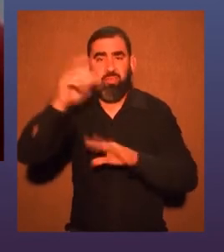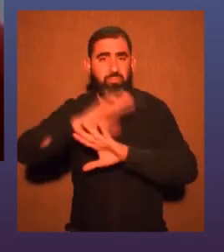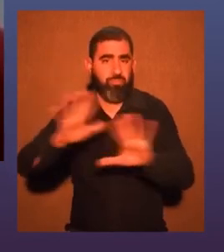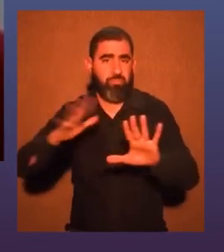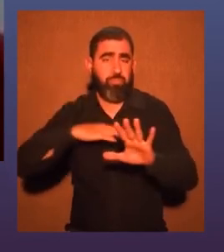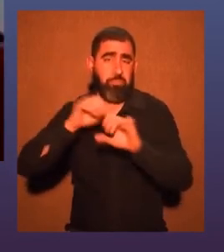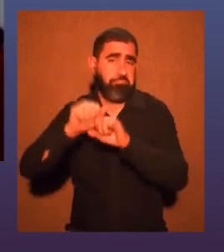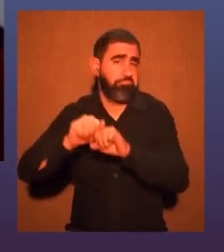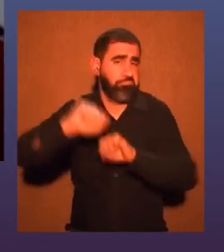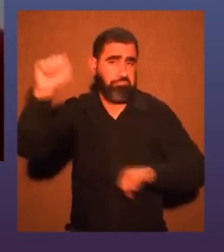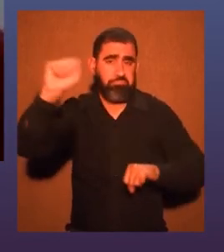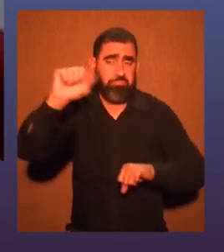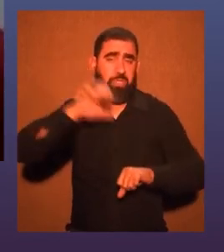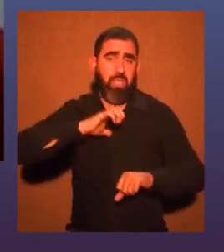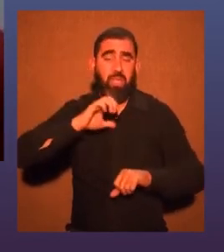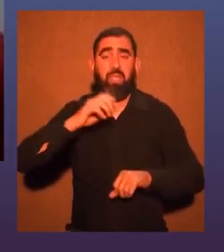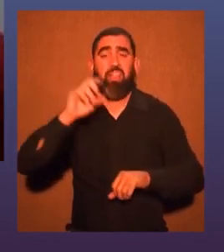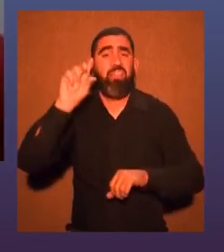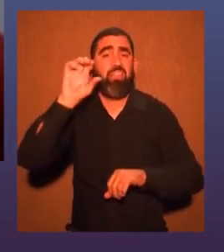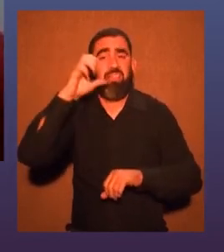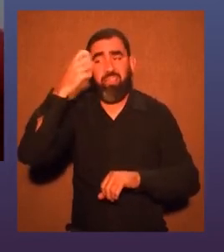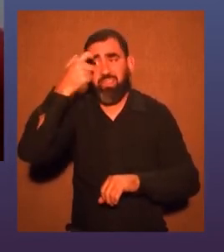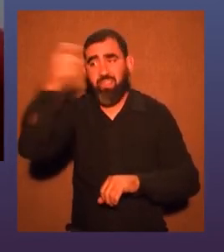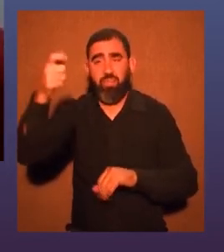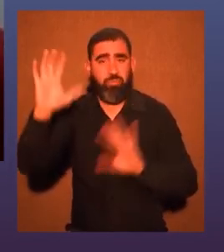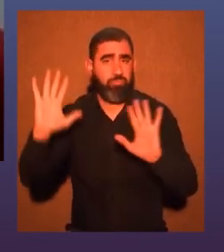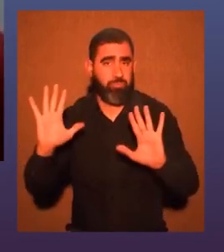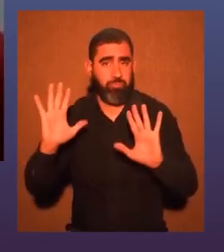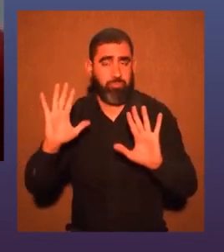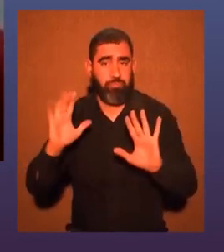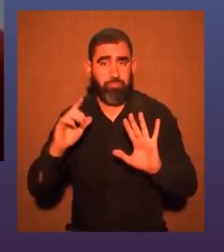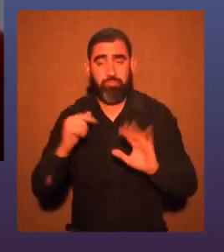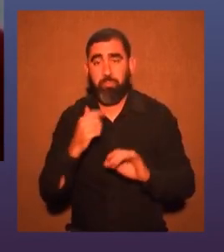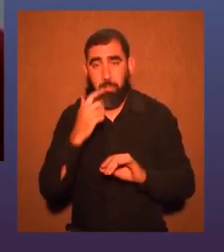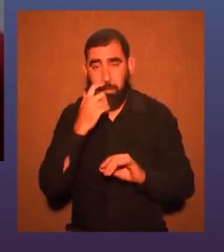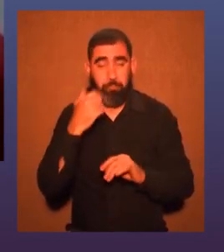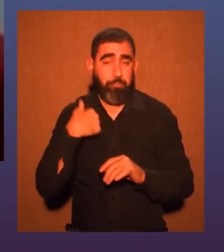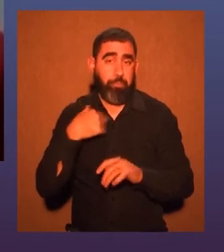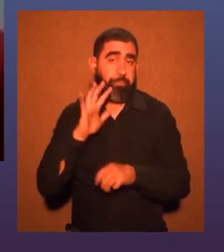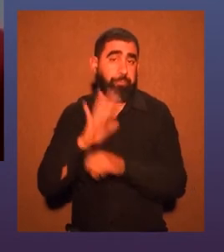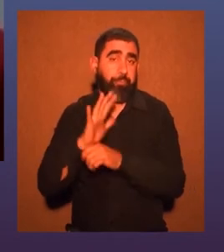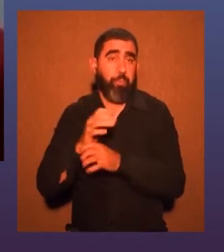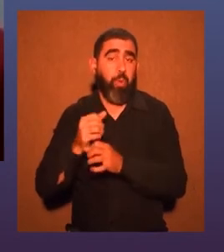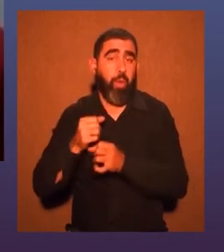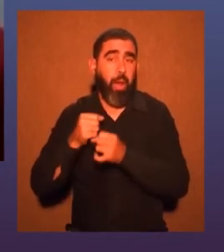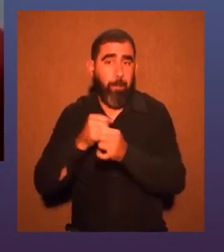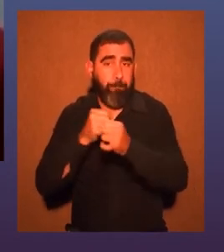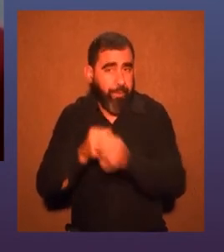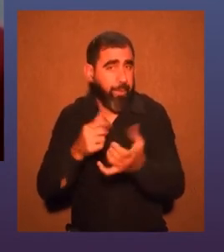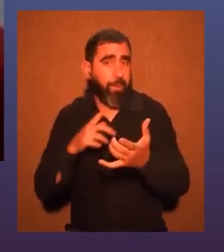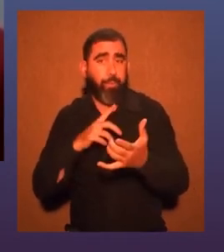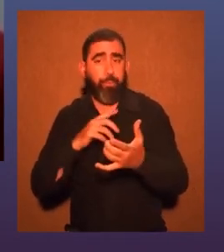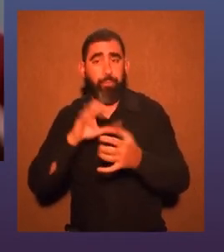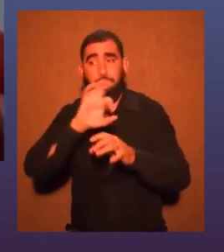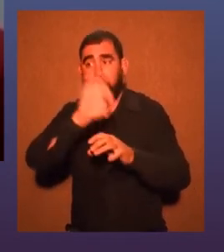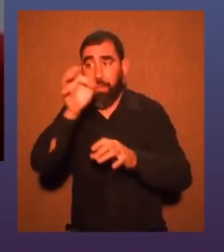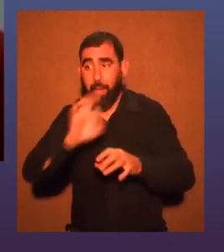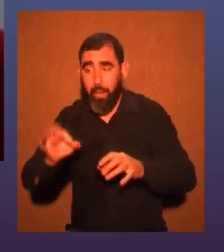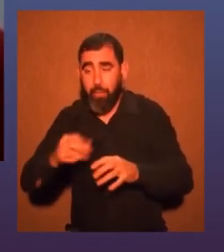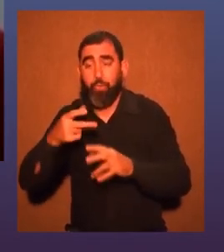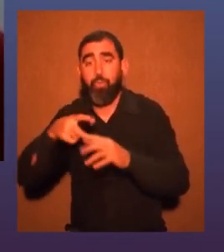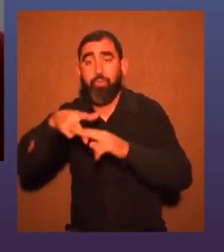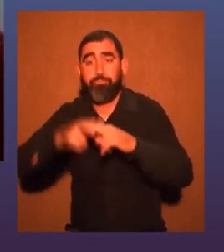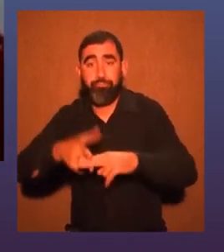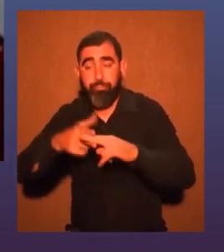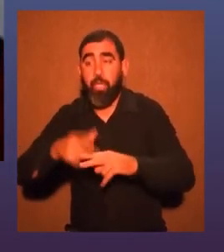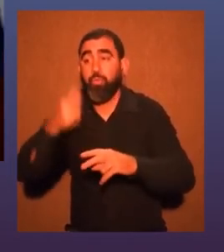de la escuela, porque yo me siento mucho más cerca de un sanitario, un carpintero, algo, que hay que solucionar un